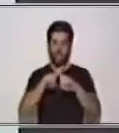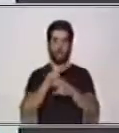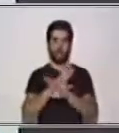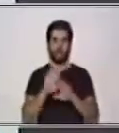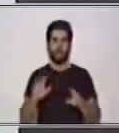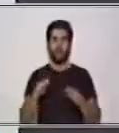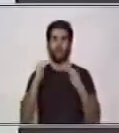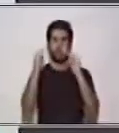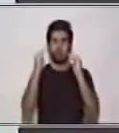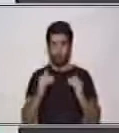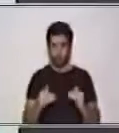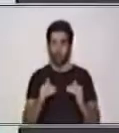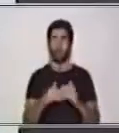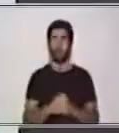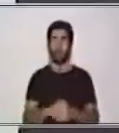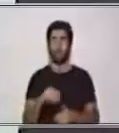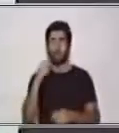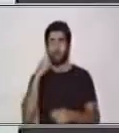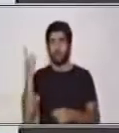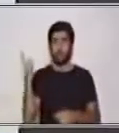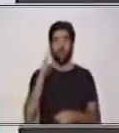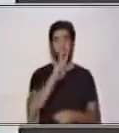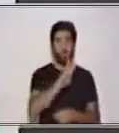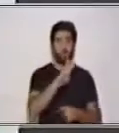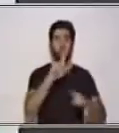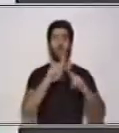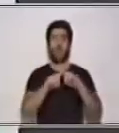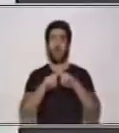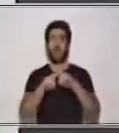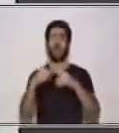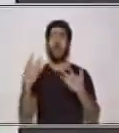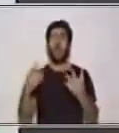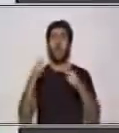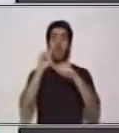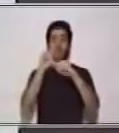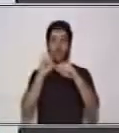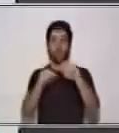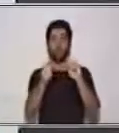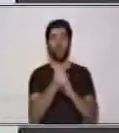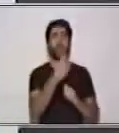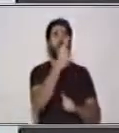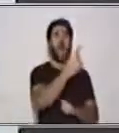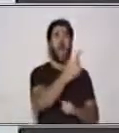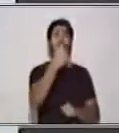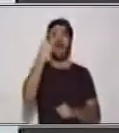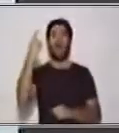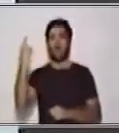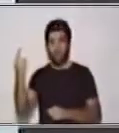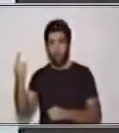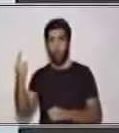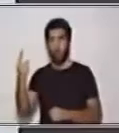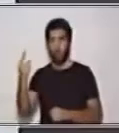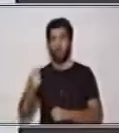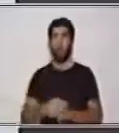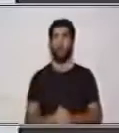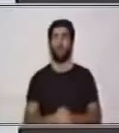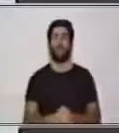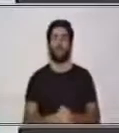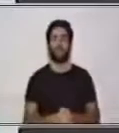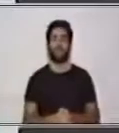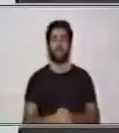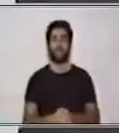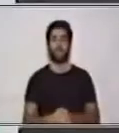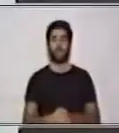Ahora, este 2x va a dividir a cada uno de los elementos que forman el